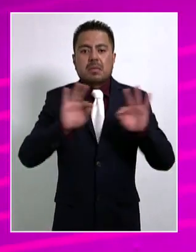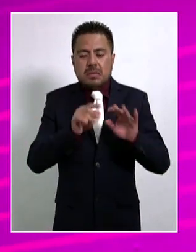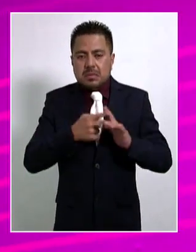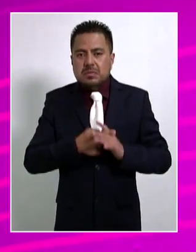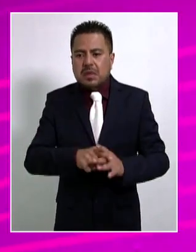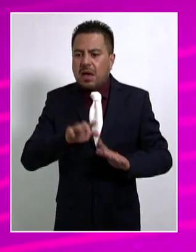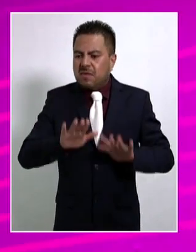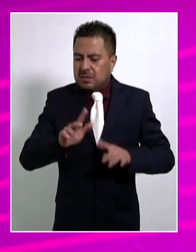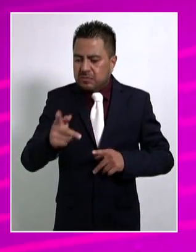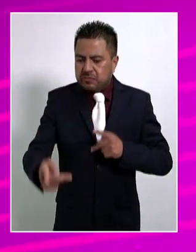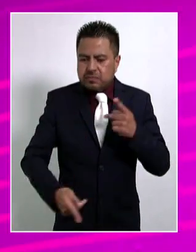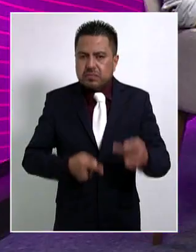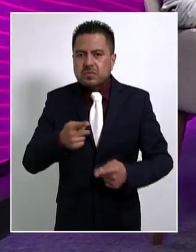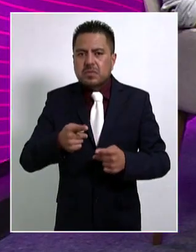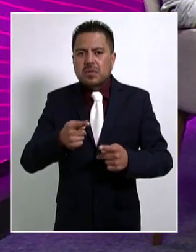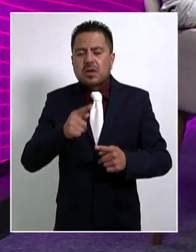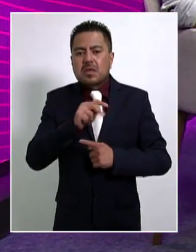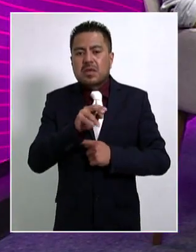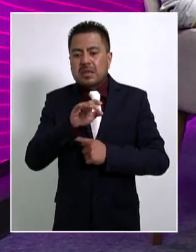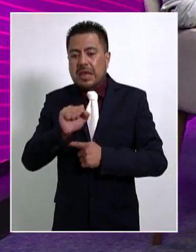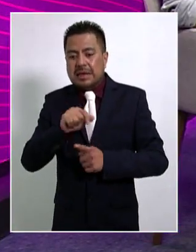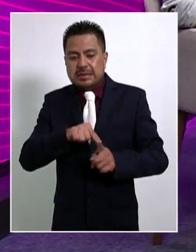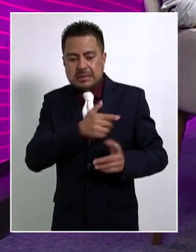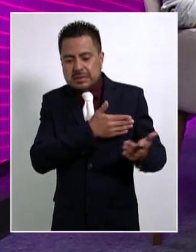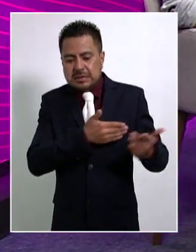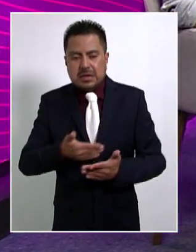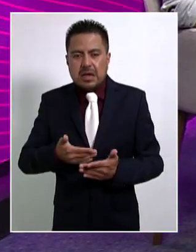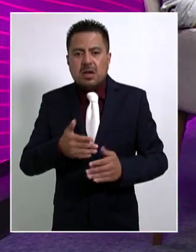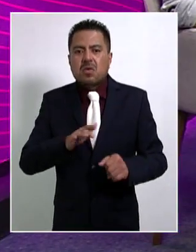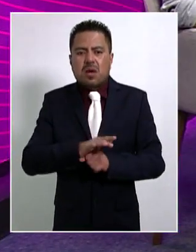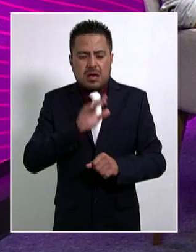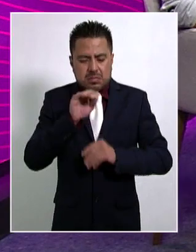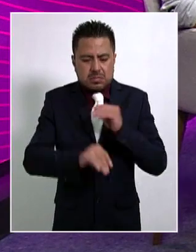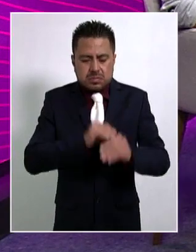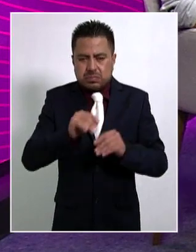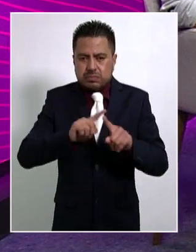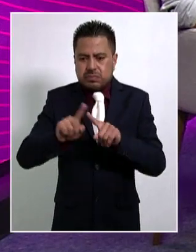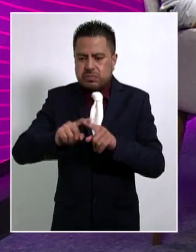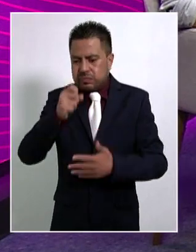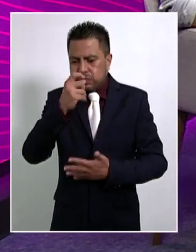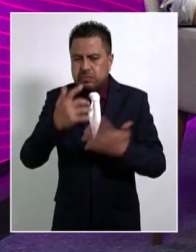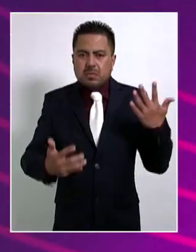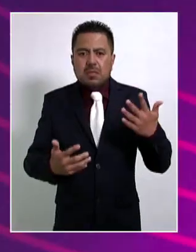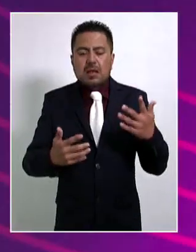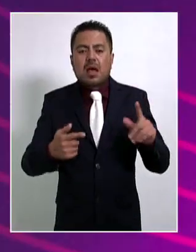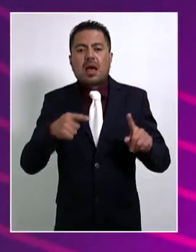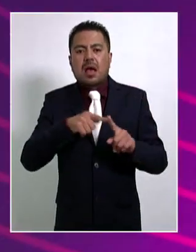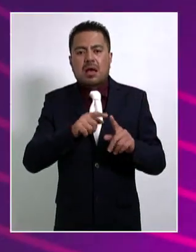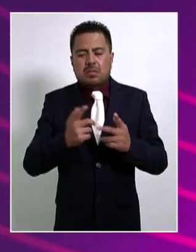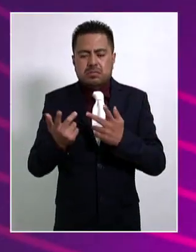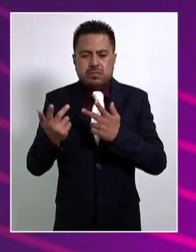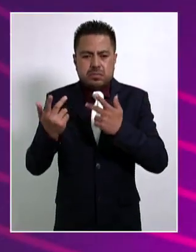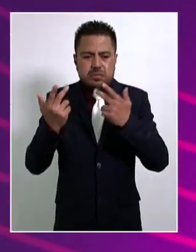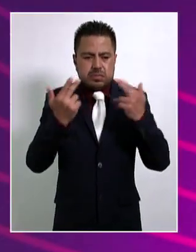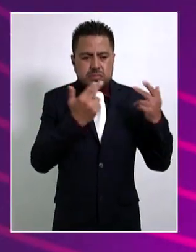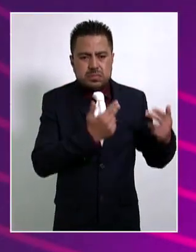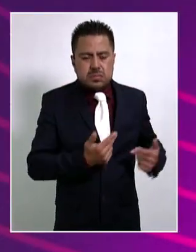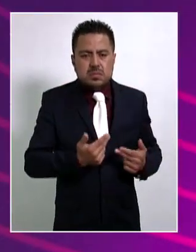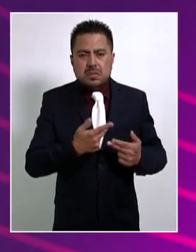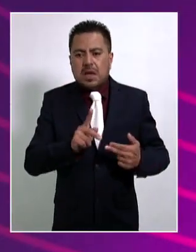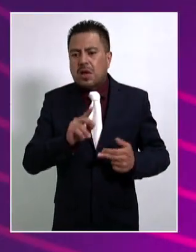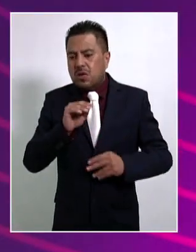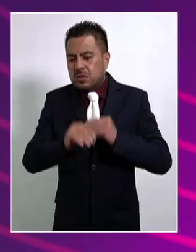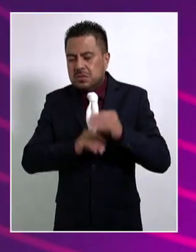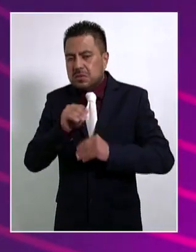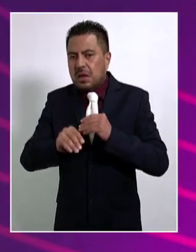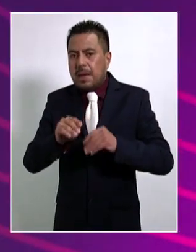a cuestionarse, porque lo trans viene a cuestionarte las estructuras, viene a destruirte mucho, pero a construir